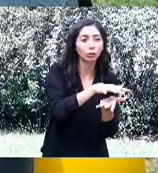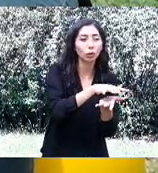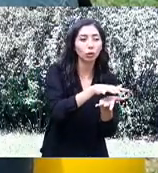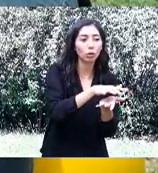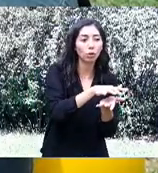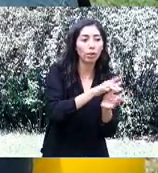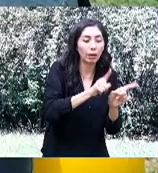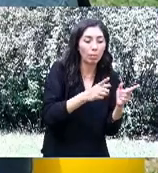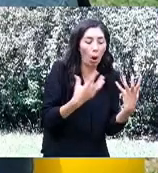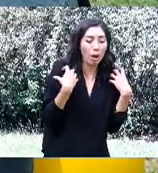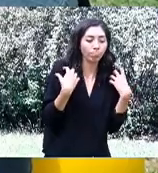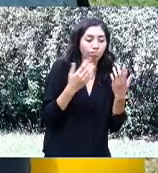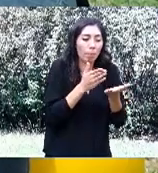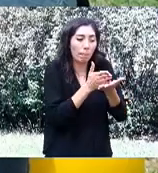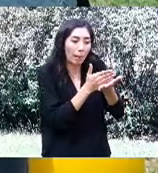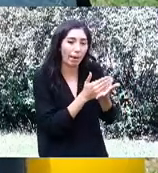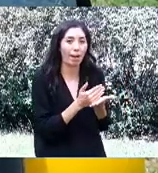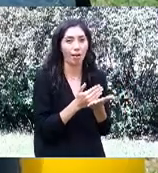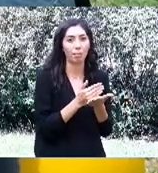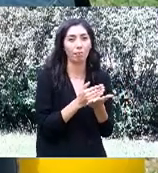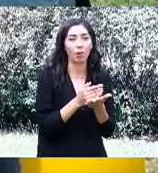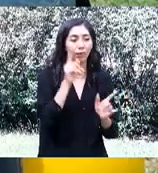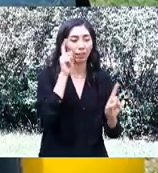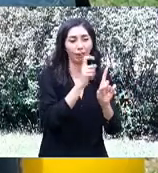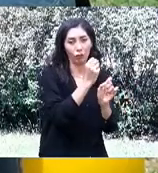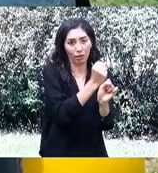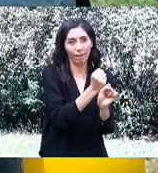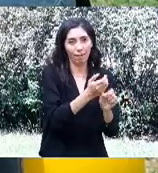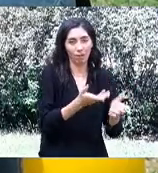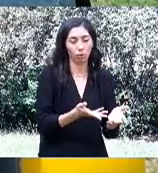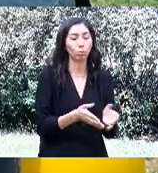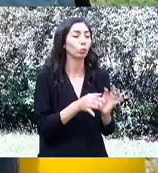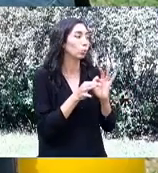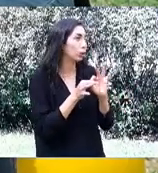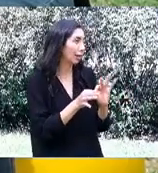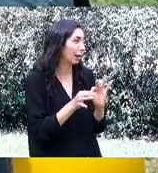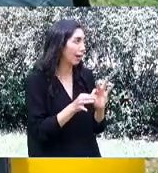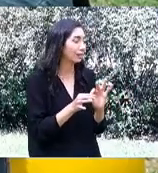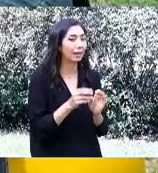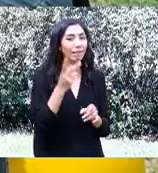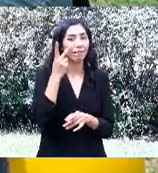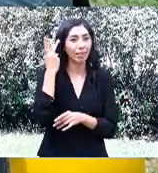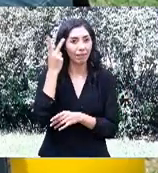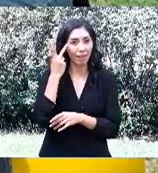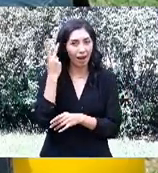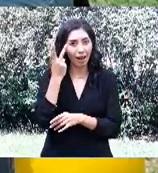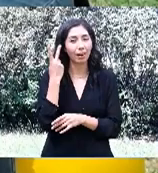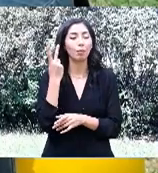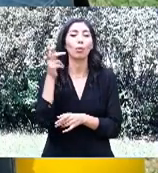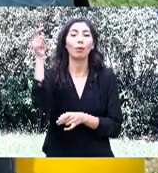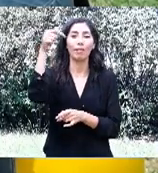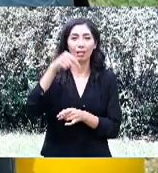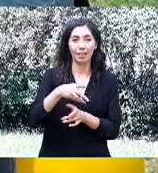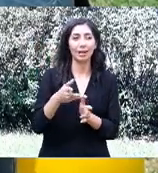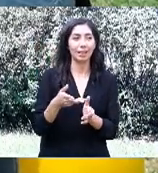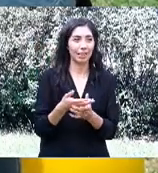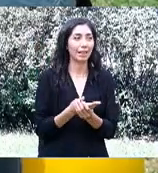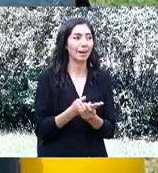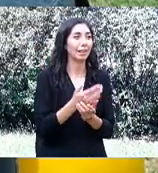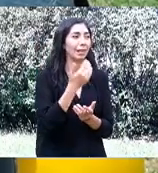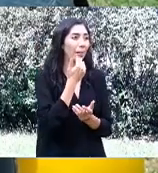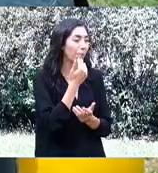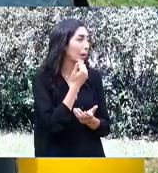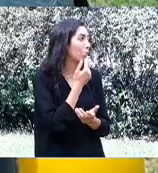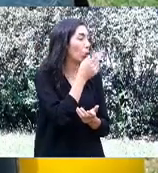preparamos cierto para todo este trabajo Sí eso Muchas gracias Viviana por estar con nosotros y por la